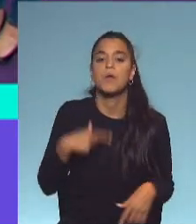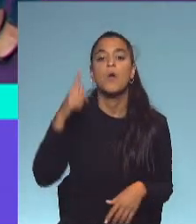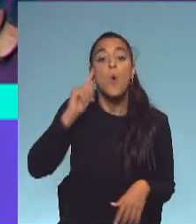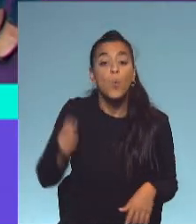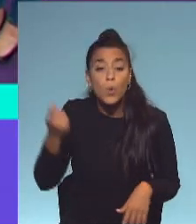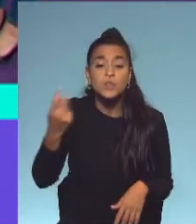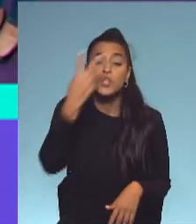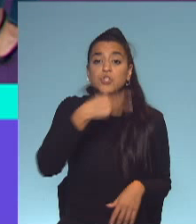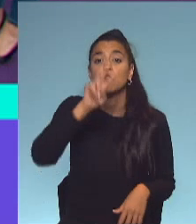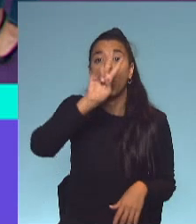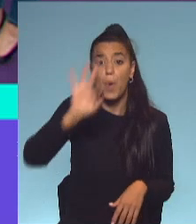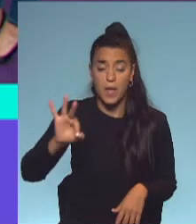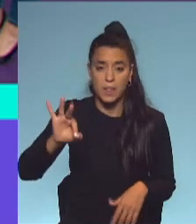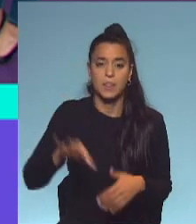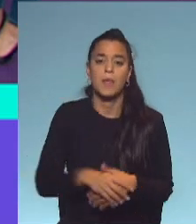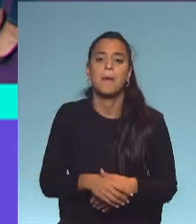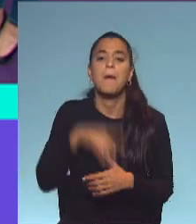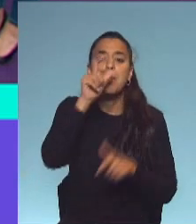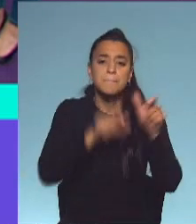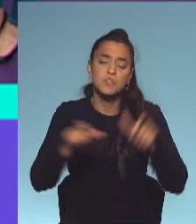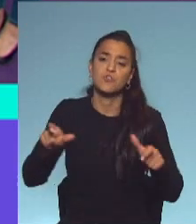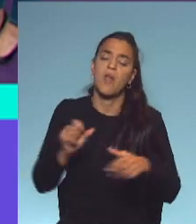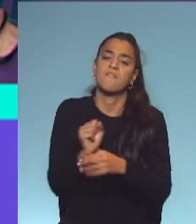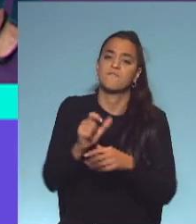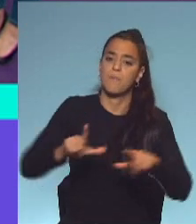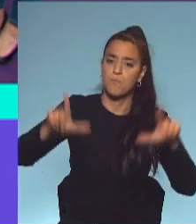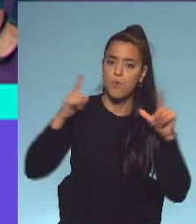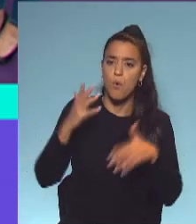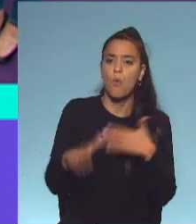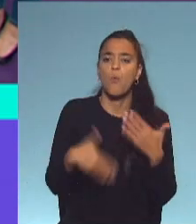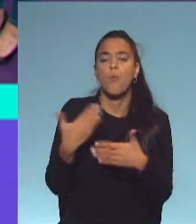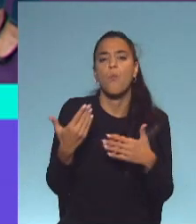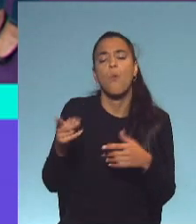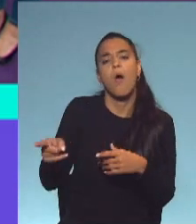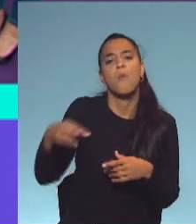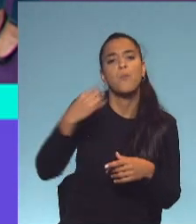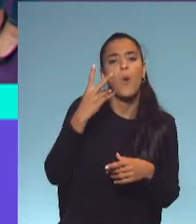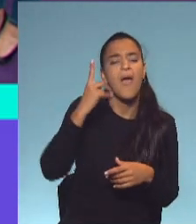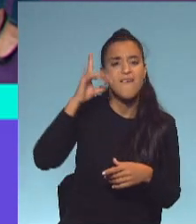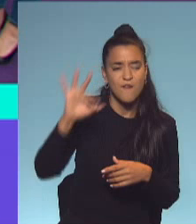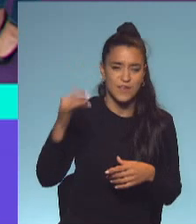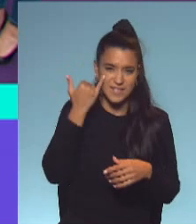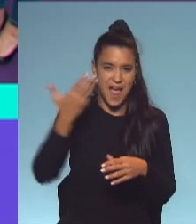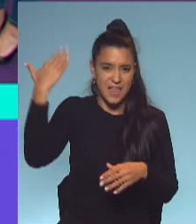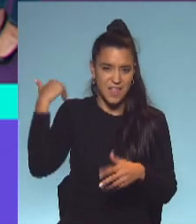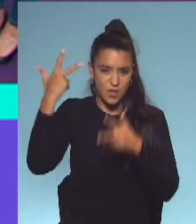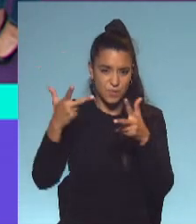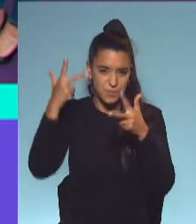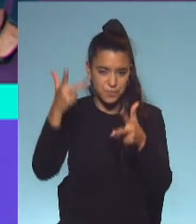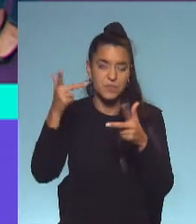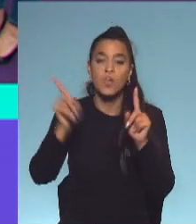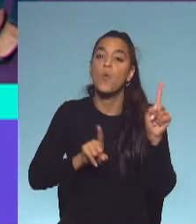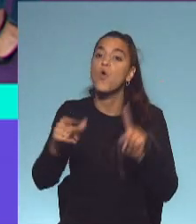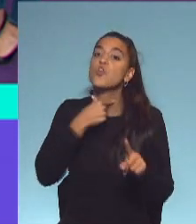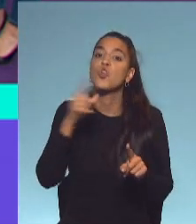decíamos, 220 casos, personas famosas, el jugador del pueblo, ya los estuvimos mencionando, quienes no